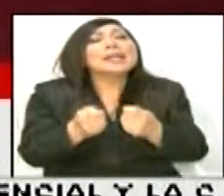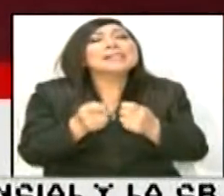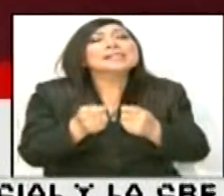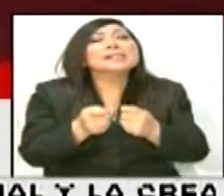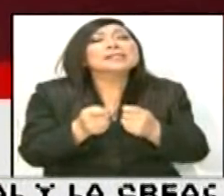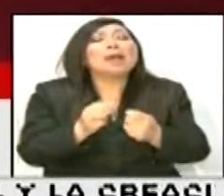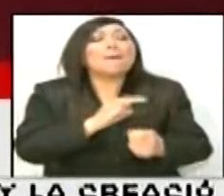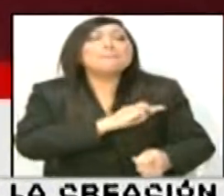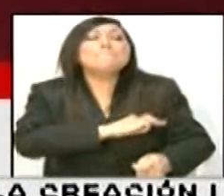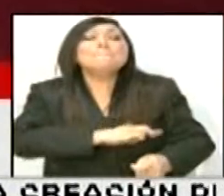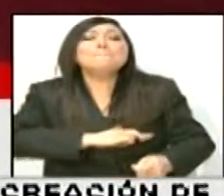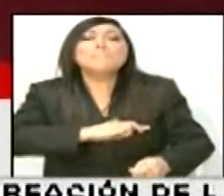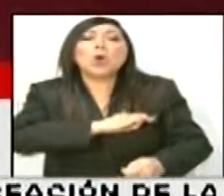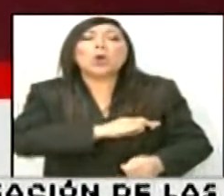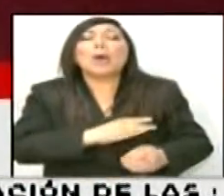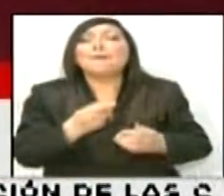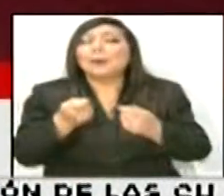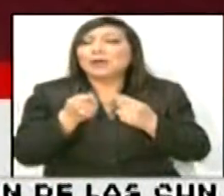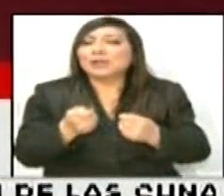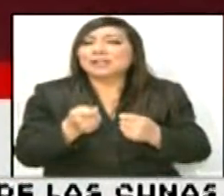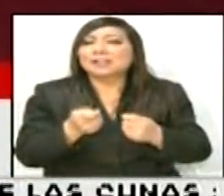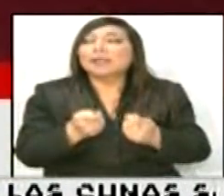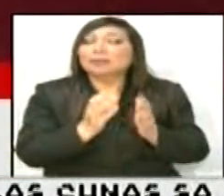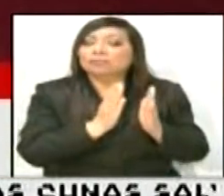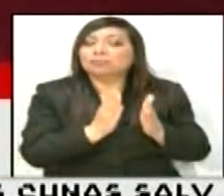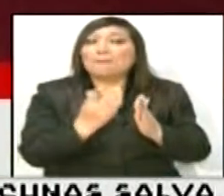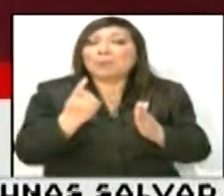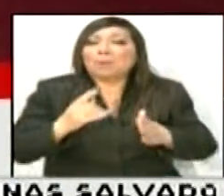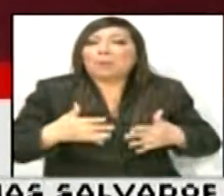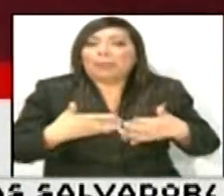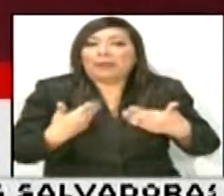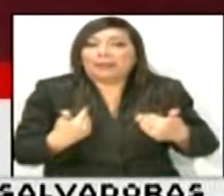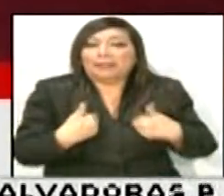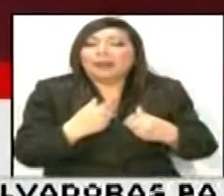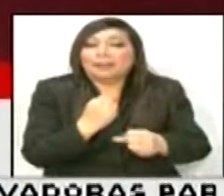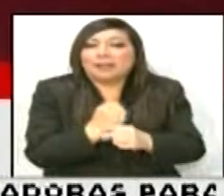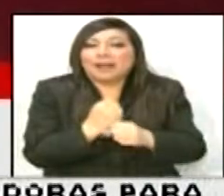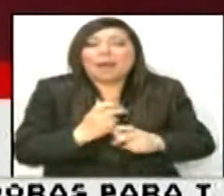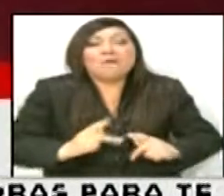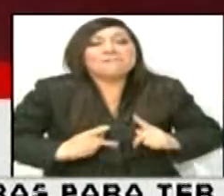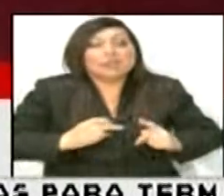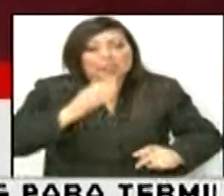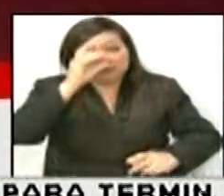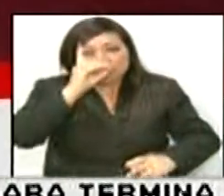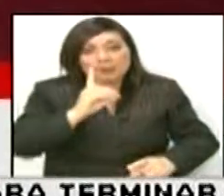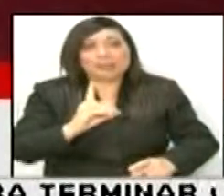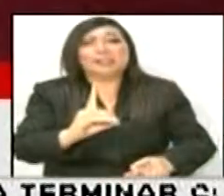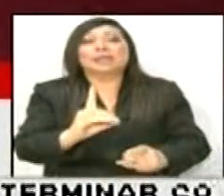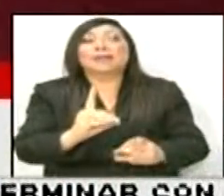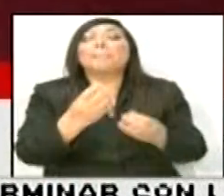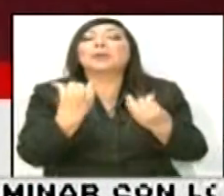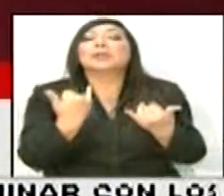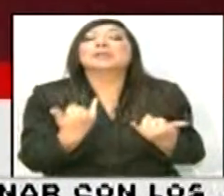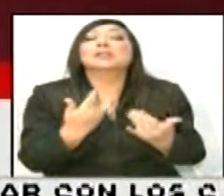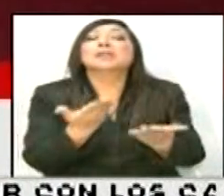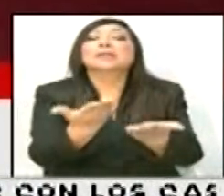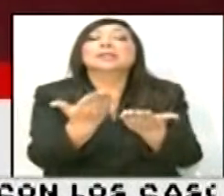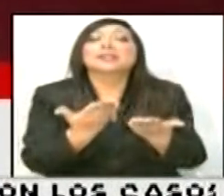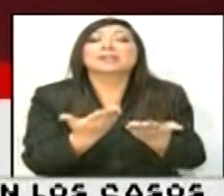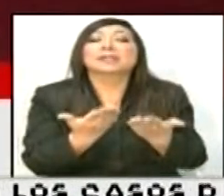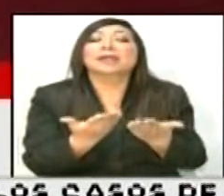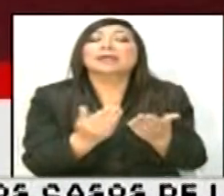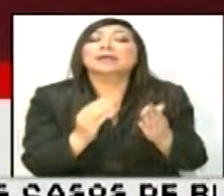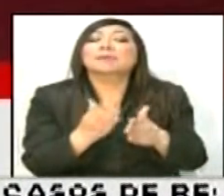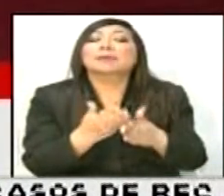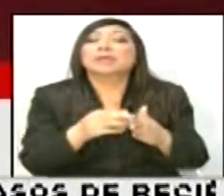de moralidad pública, por la exigencia de coherencia para poder tener trabajo, vida, dignidad, solidaridad, por esas exigencias fundamentales